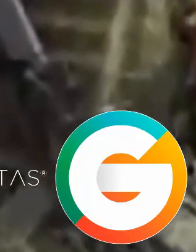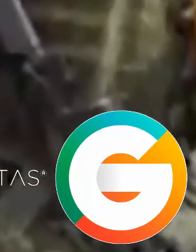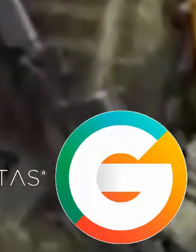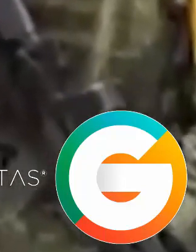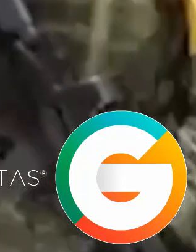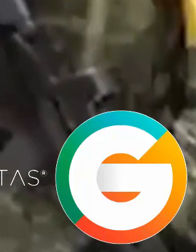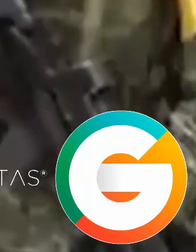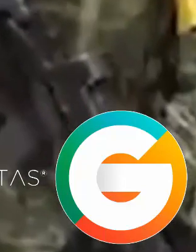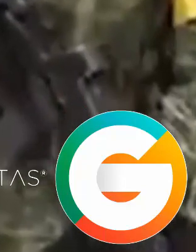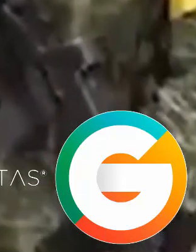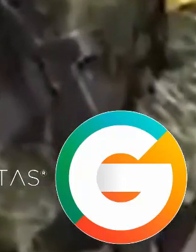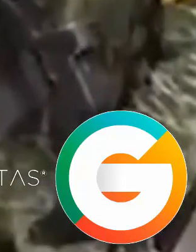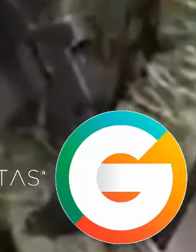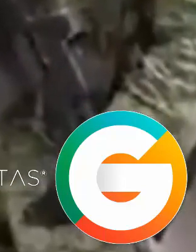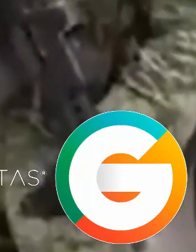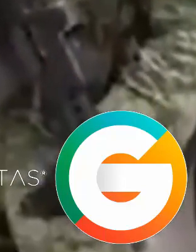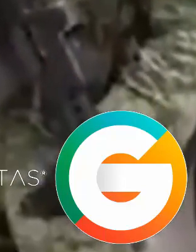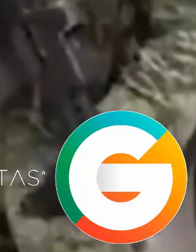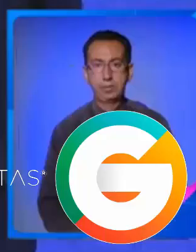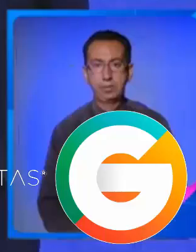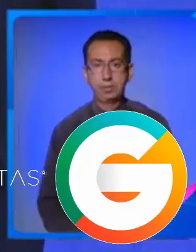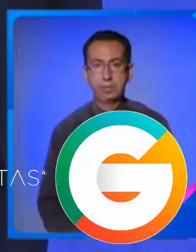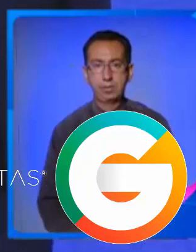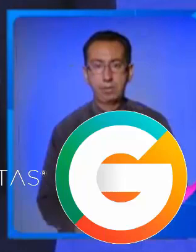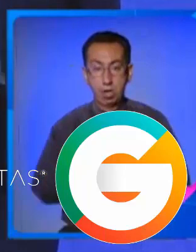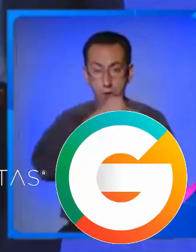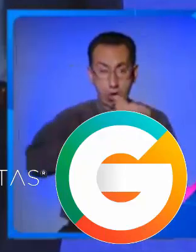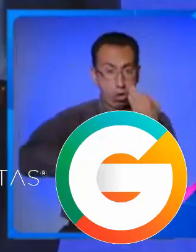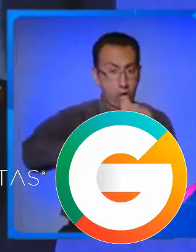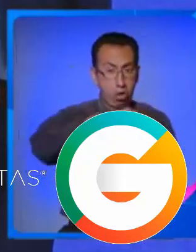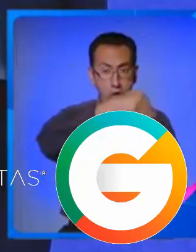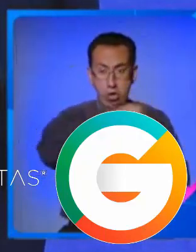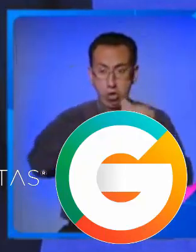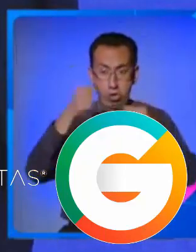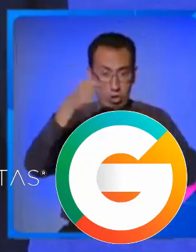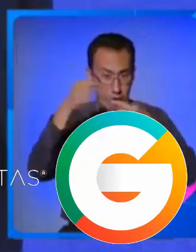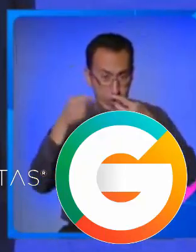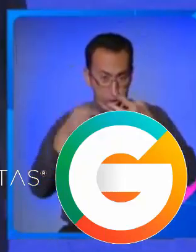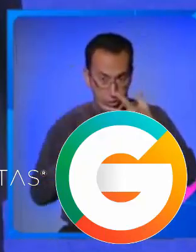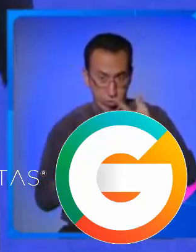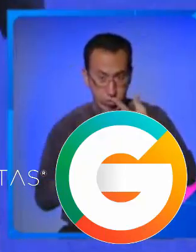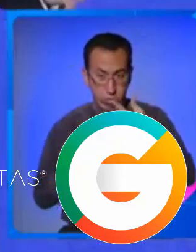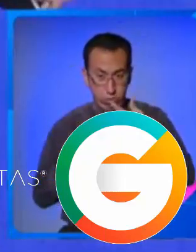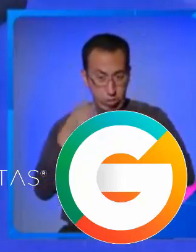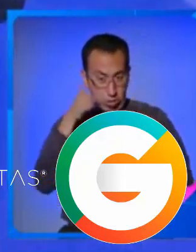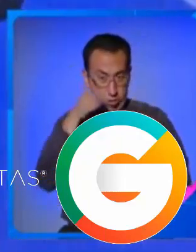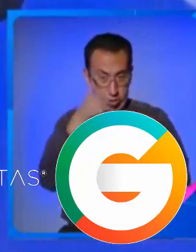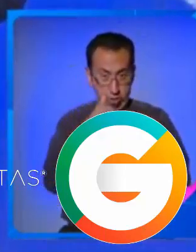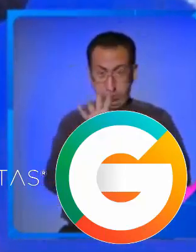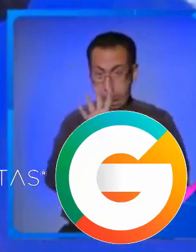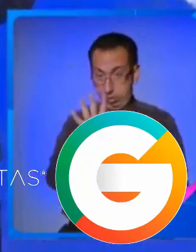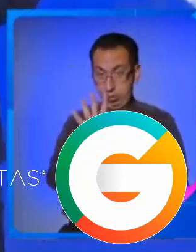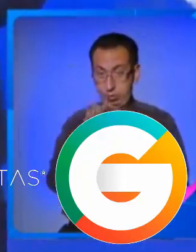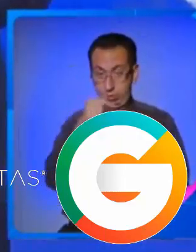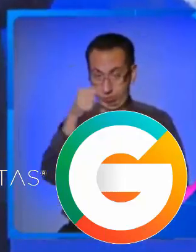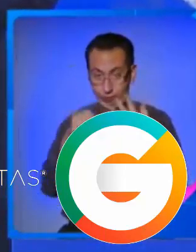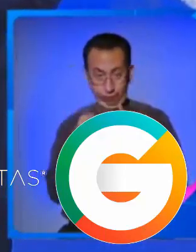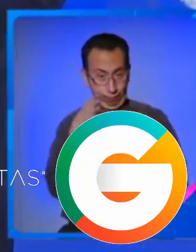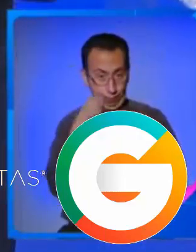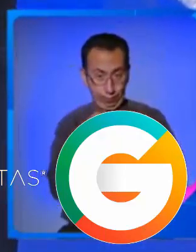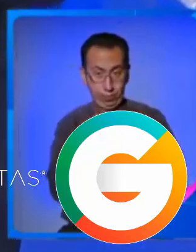de la fiscalía. También presentó el sistema de vigilancia aérea para localizar y detener a